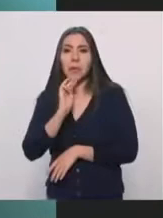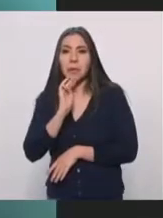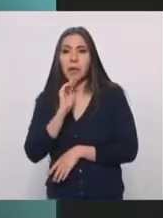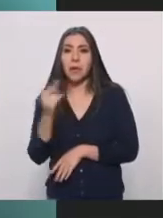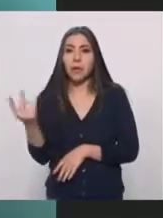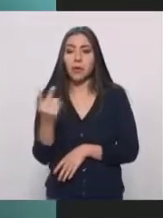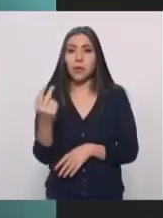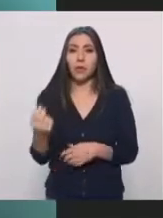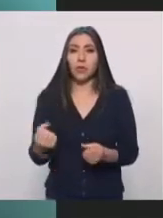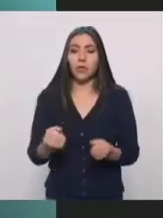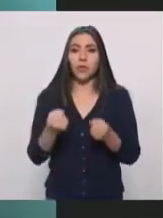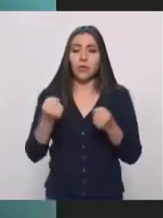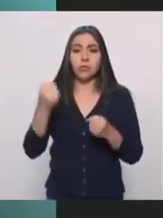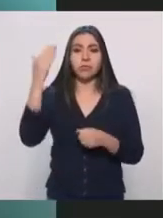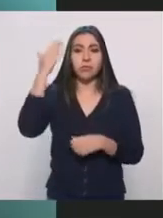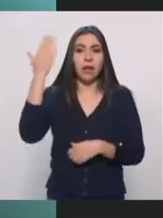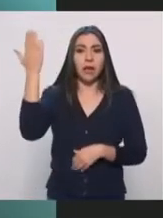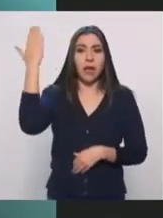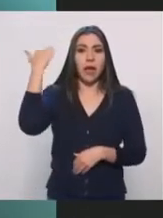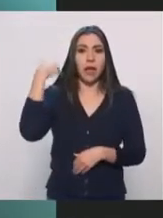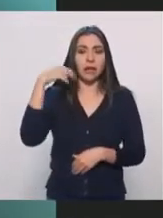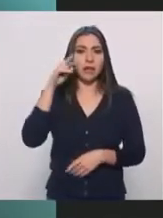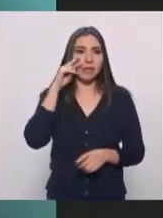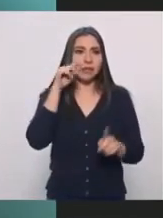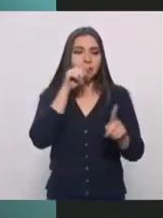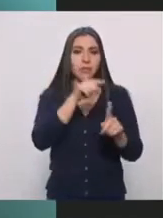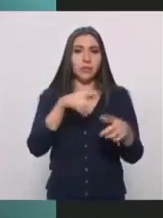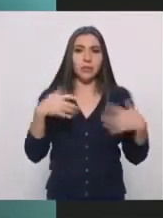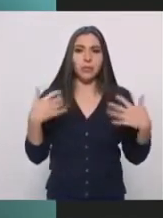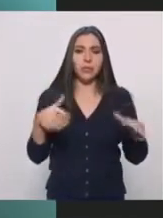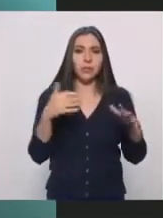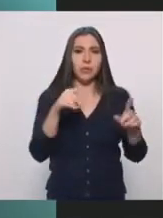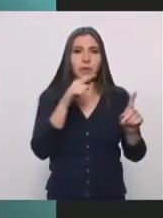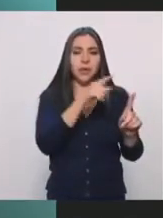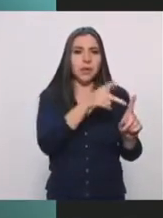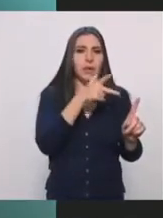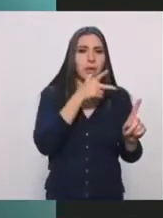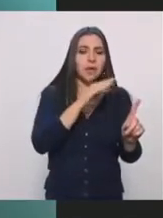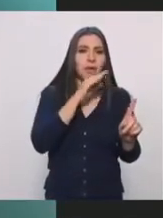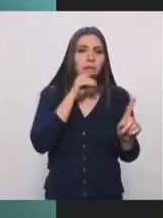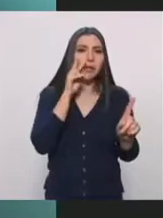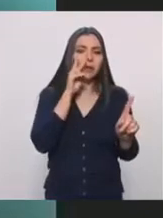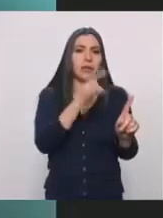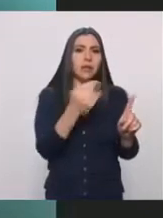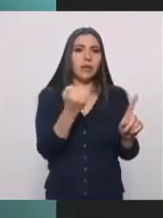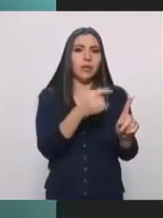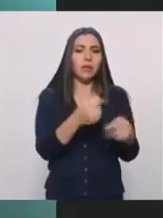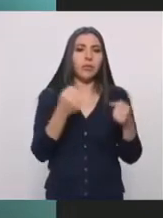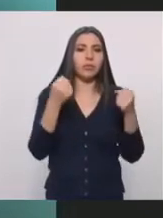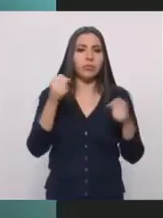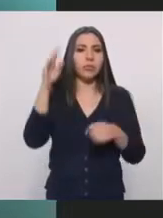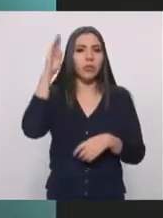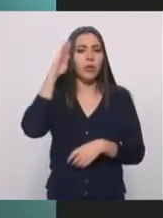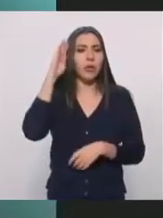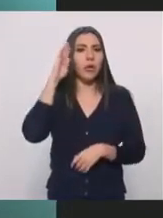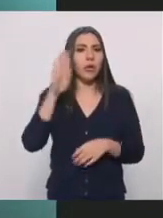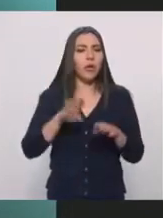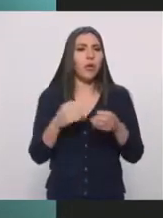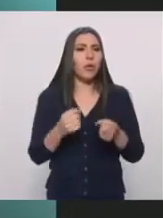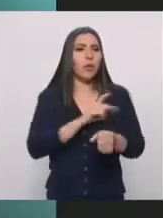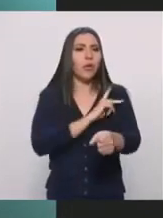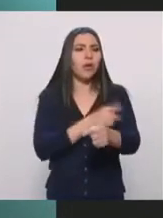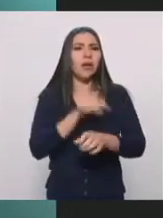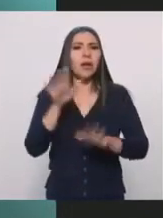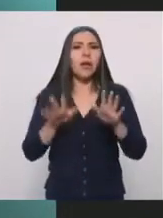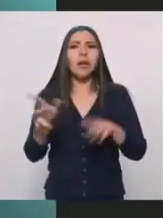muy fuertes y que son una representativa del poder, de pronto los hijos no quieren